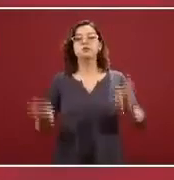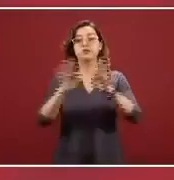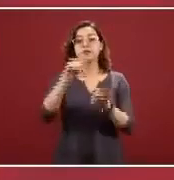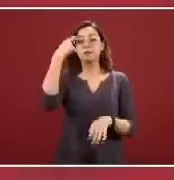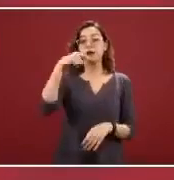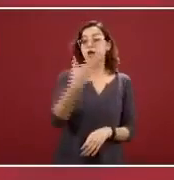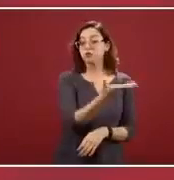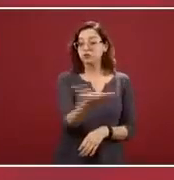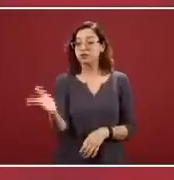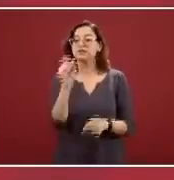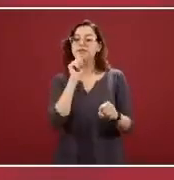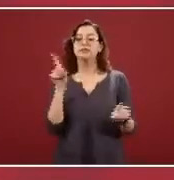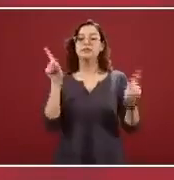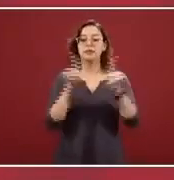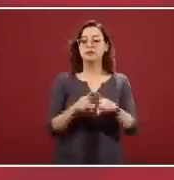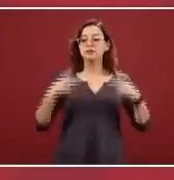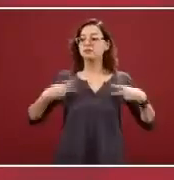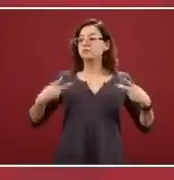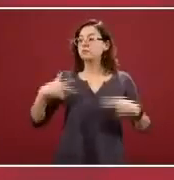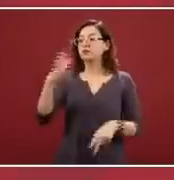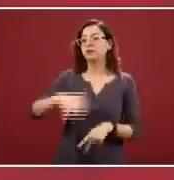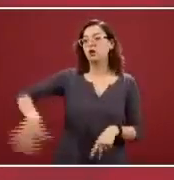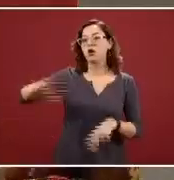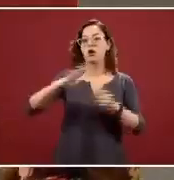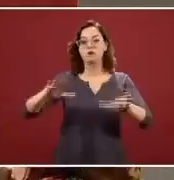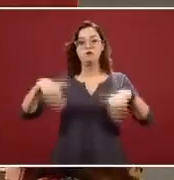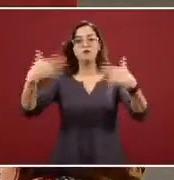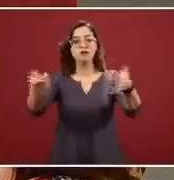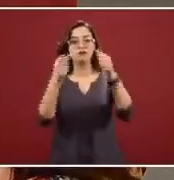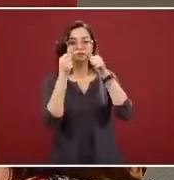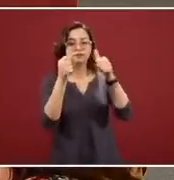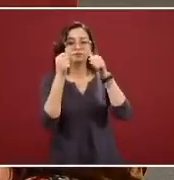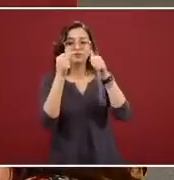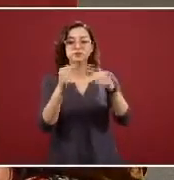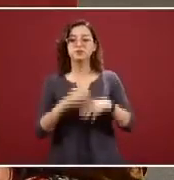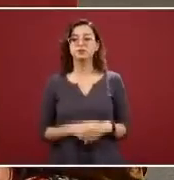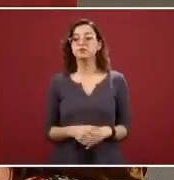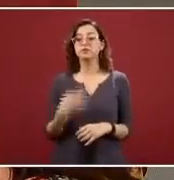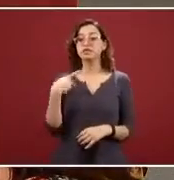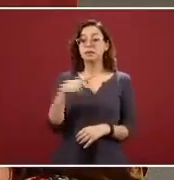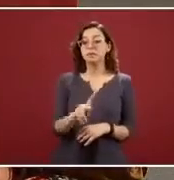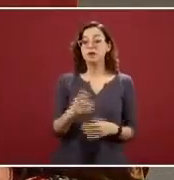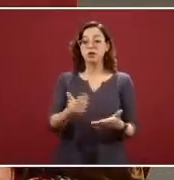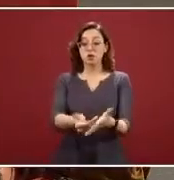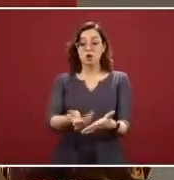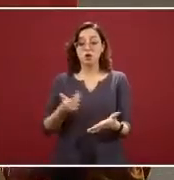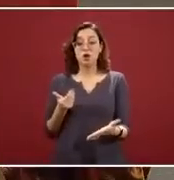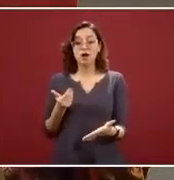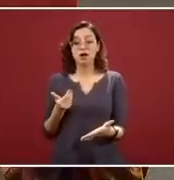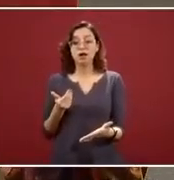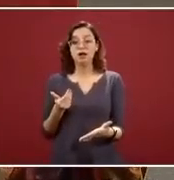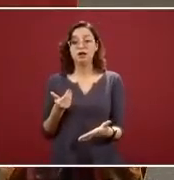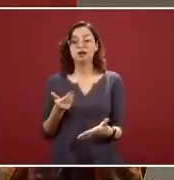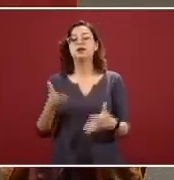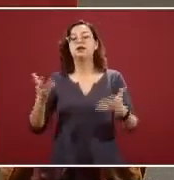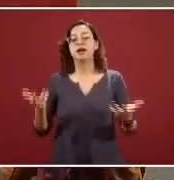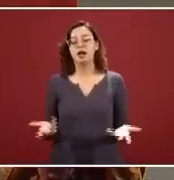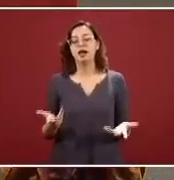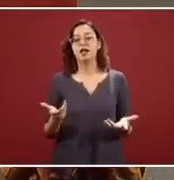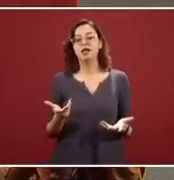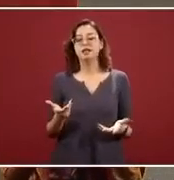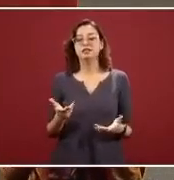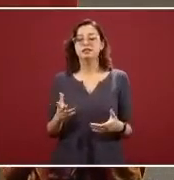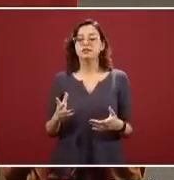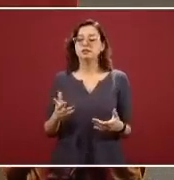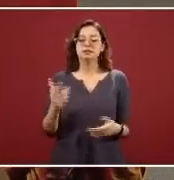sino lógicamente para la audiencia que nos escucha esta noche. Pero antes de darle el espacio al doctor López Ridaura, como es